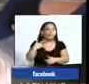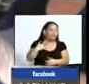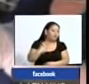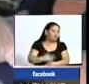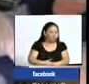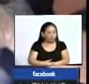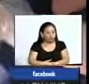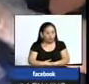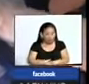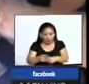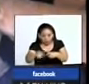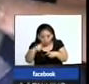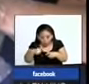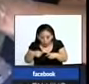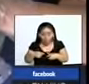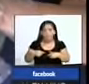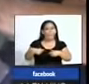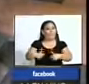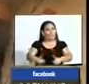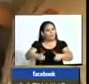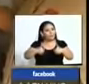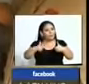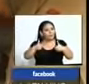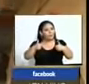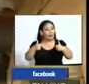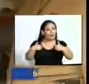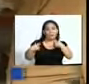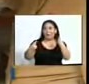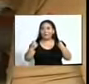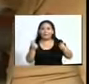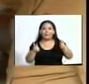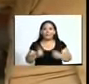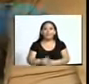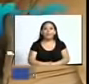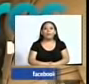achicopalado, me lo pondrá reanimado hasta decir ya no.